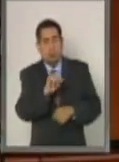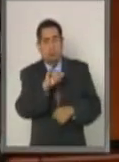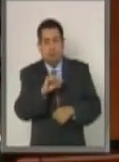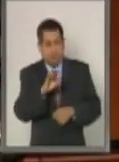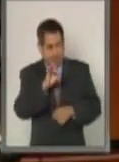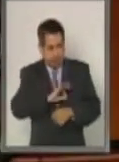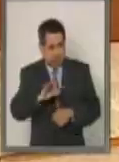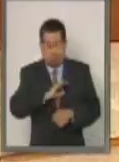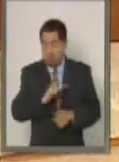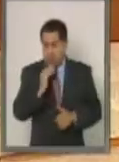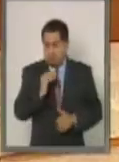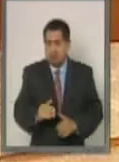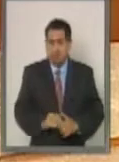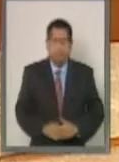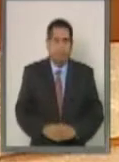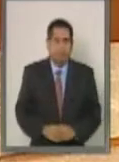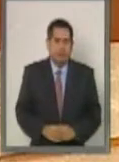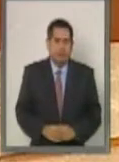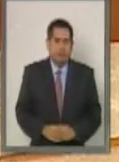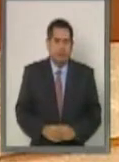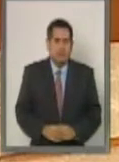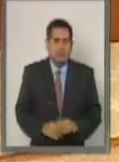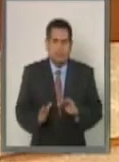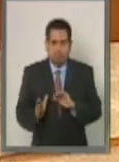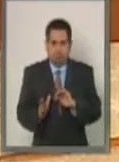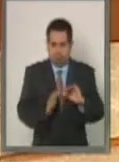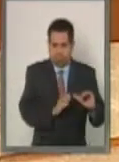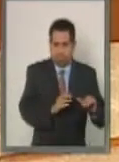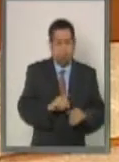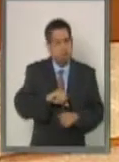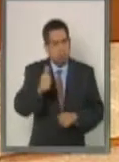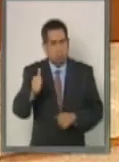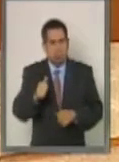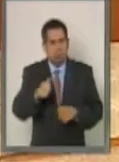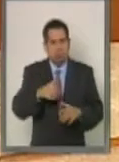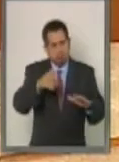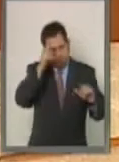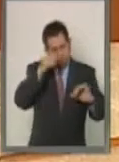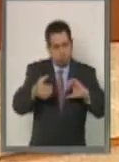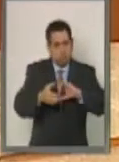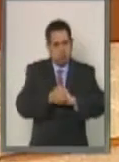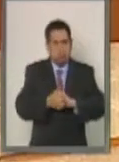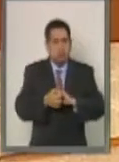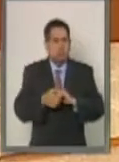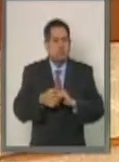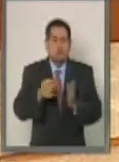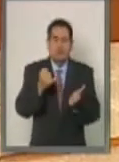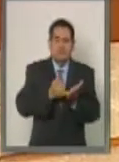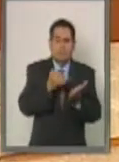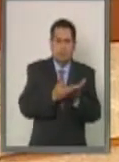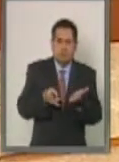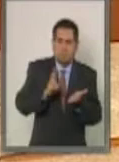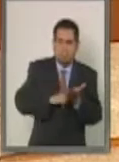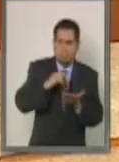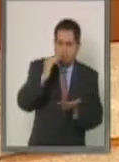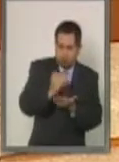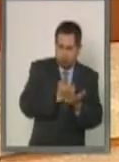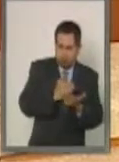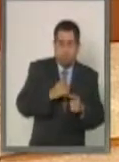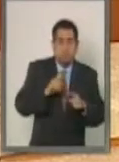asiático. Por otro lado, el acuerdo de doble tributación con Arabia Saudita, que es el